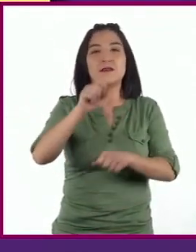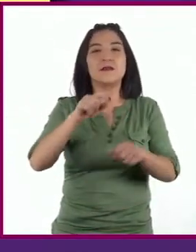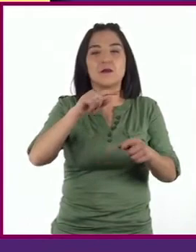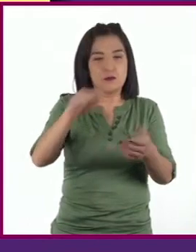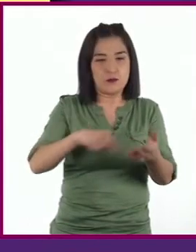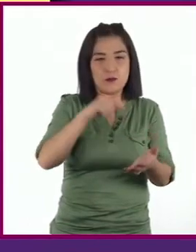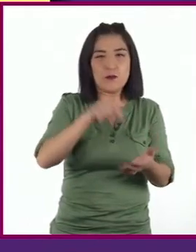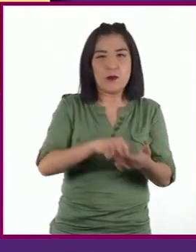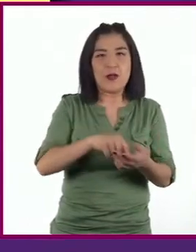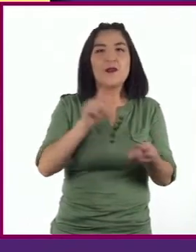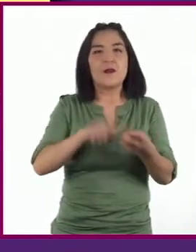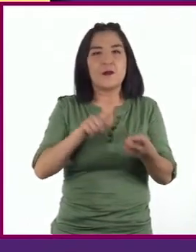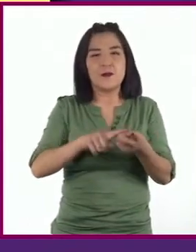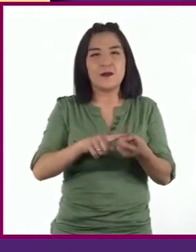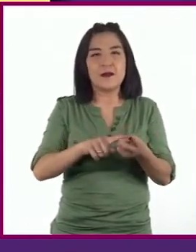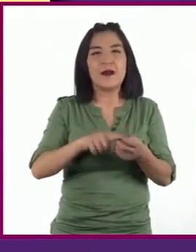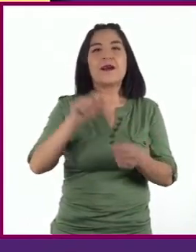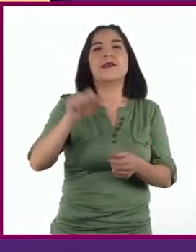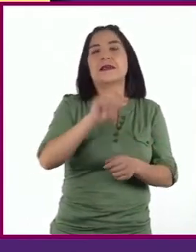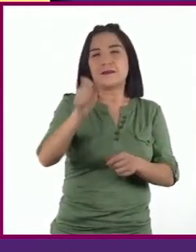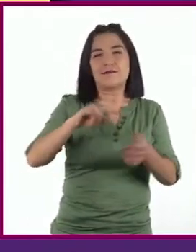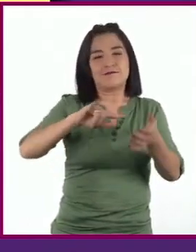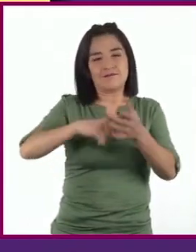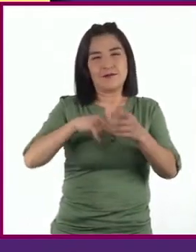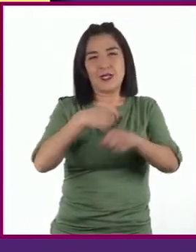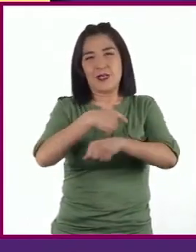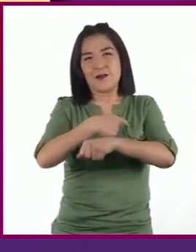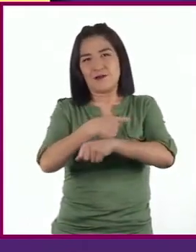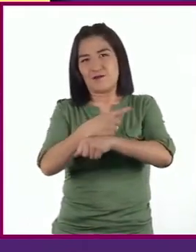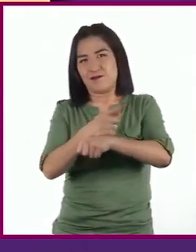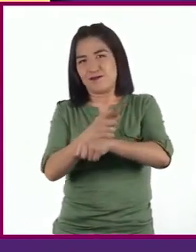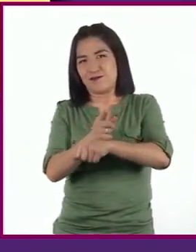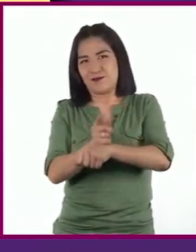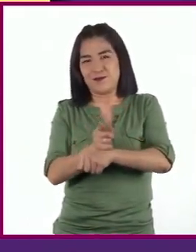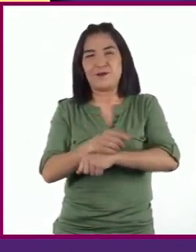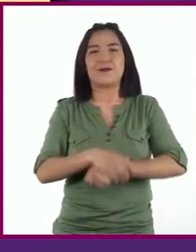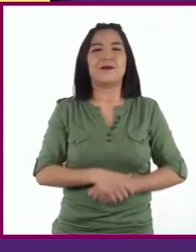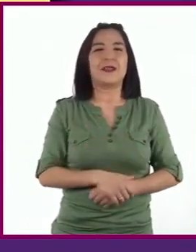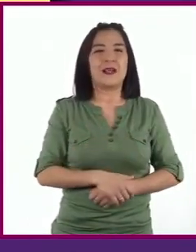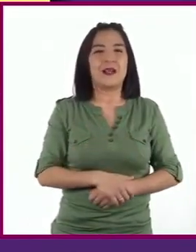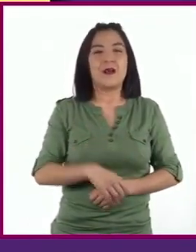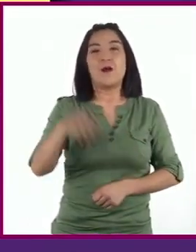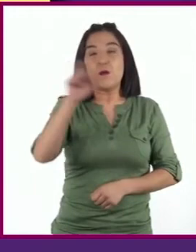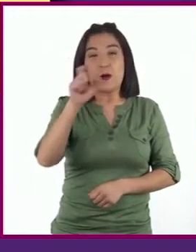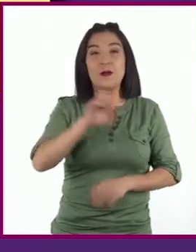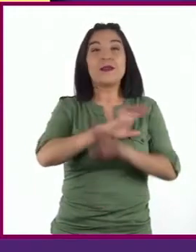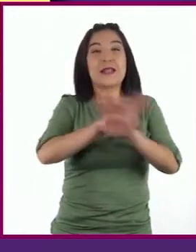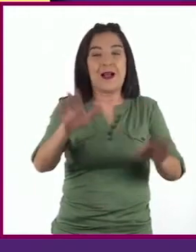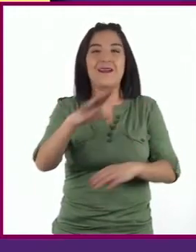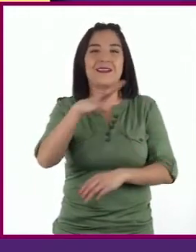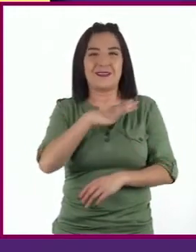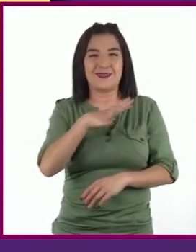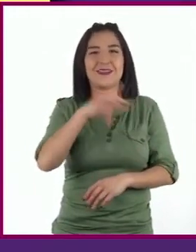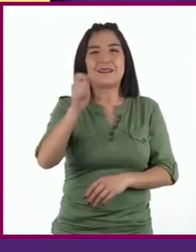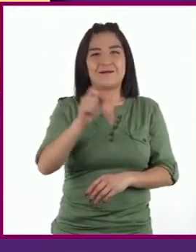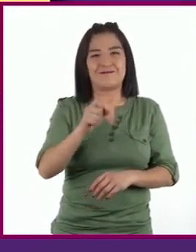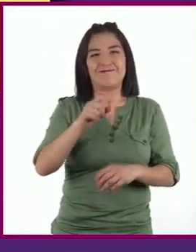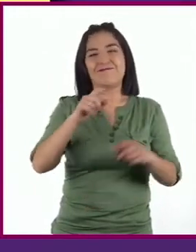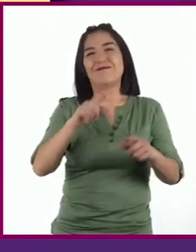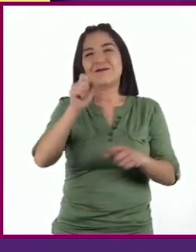decir, en sentido a las manecillas del reloj. Una vez que tengan los